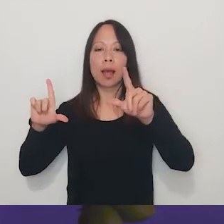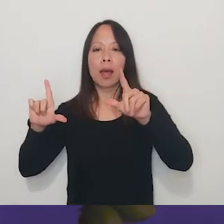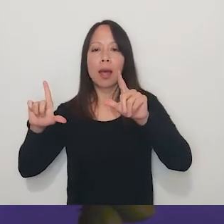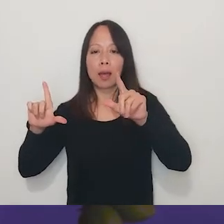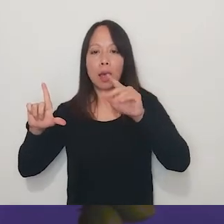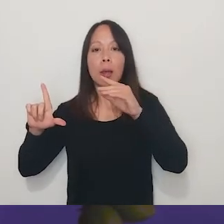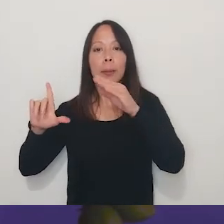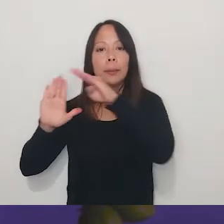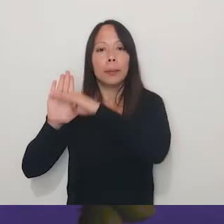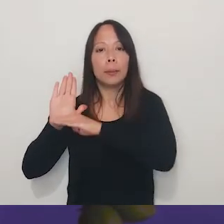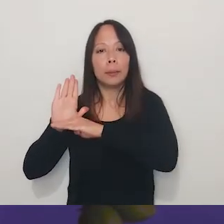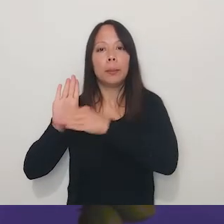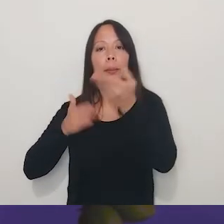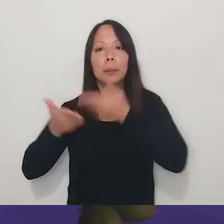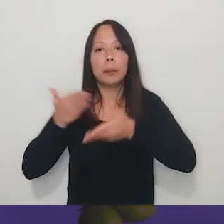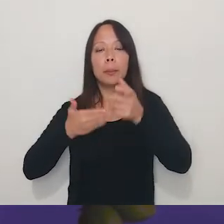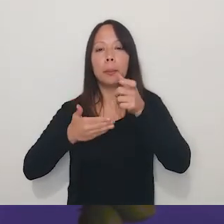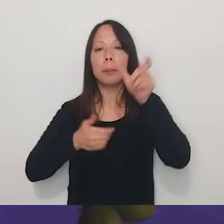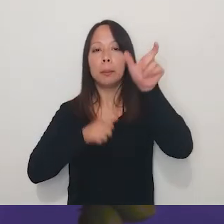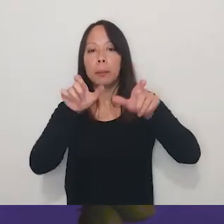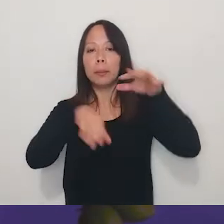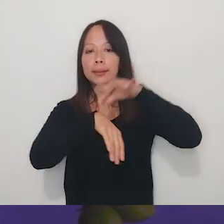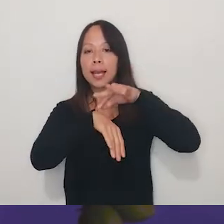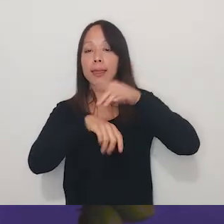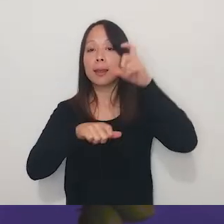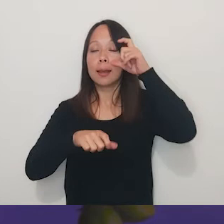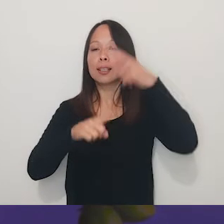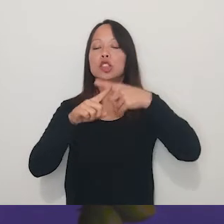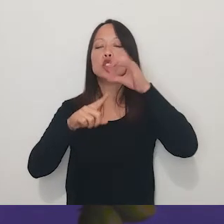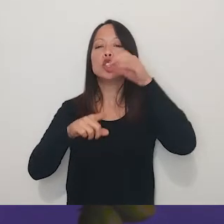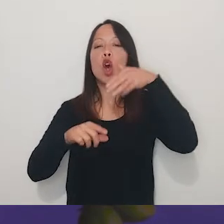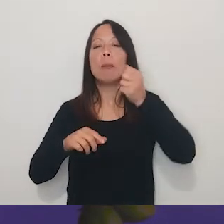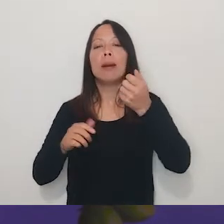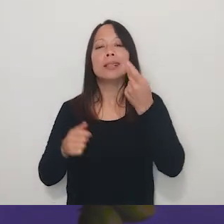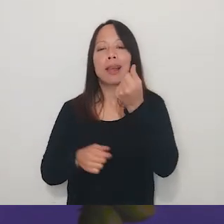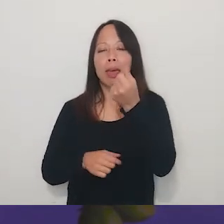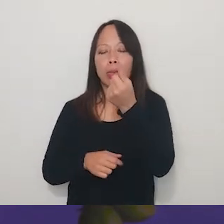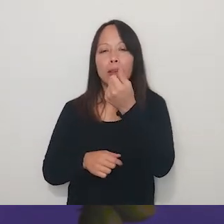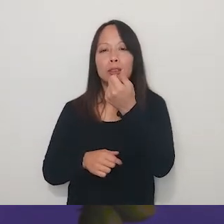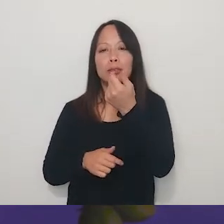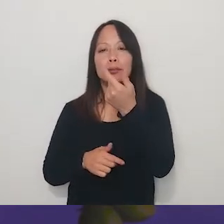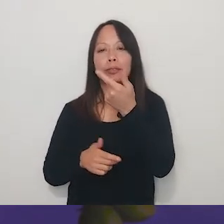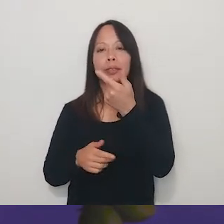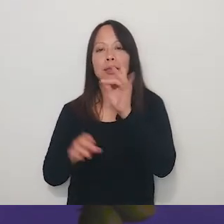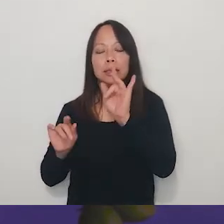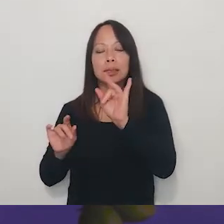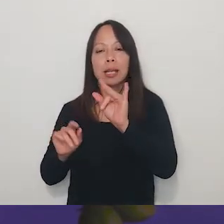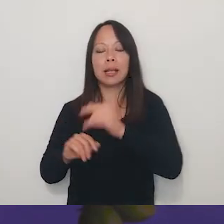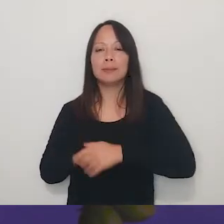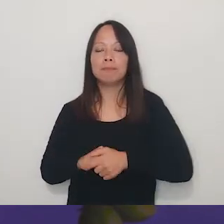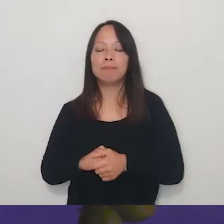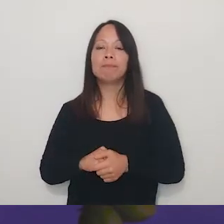algunos pacientes que entraron a esto, sobre todo en la época en que los exomas eran muy difíciles por el costo que tenían de